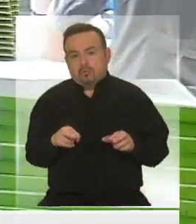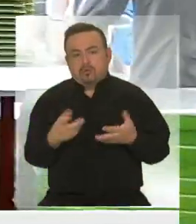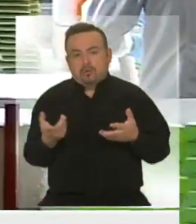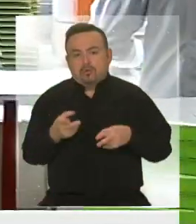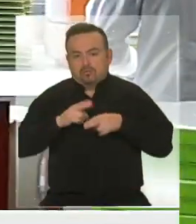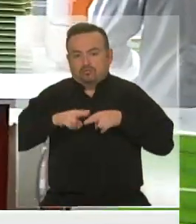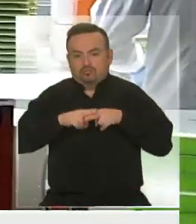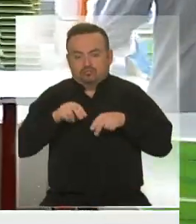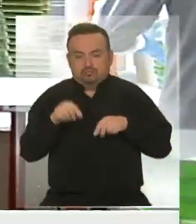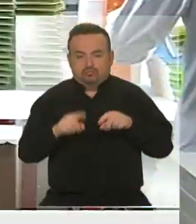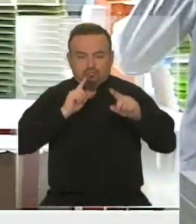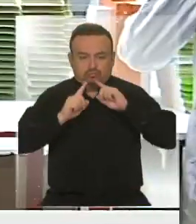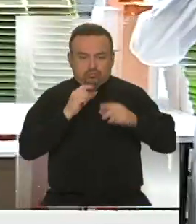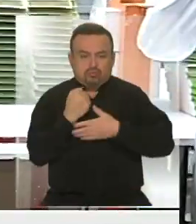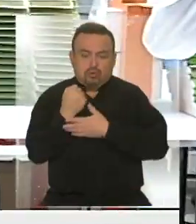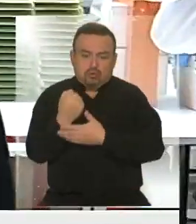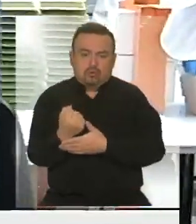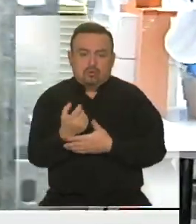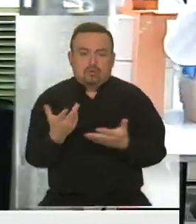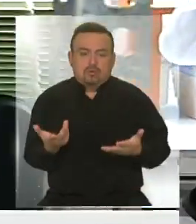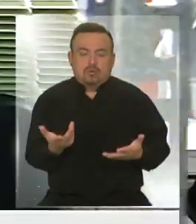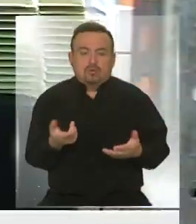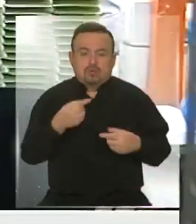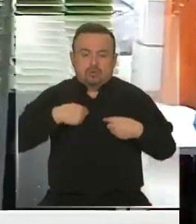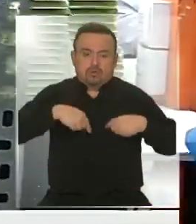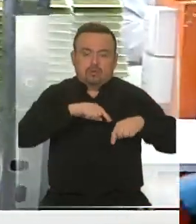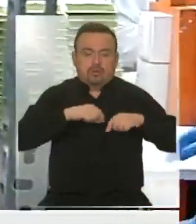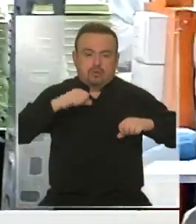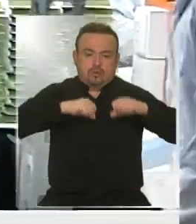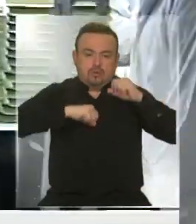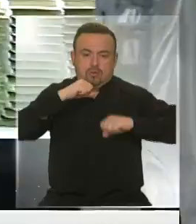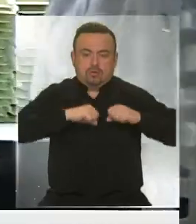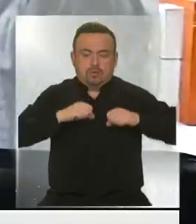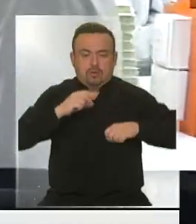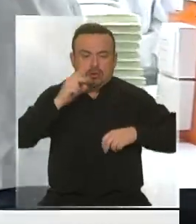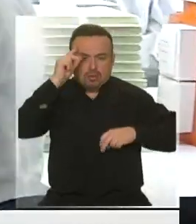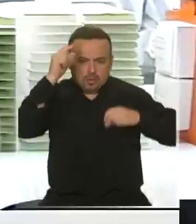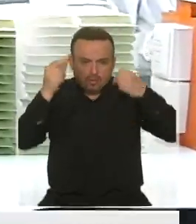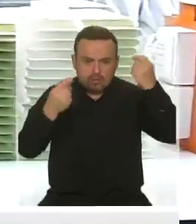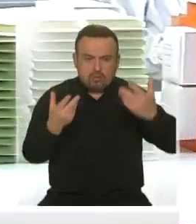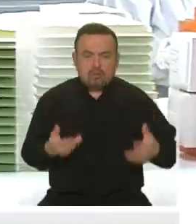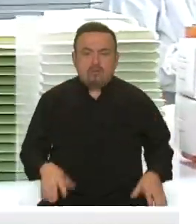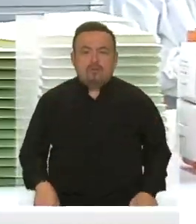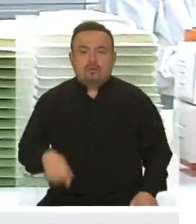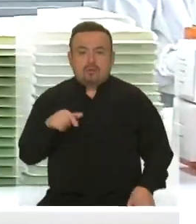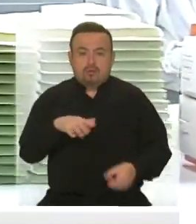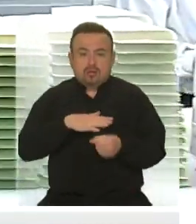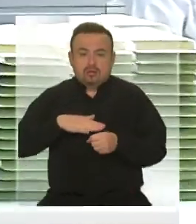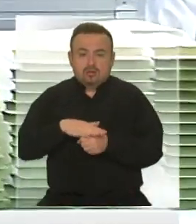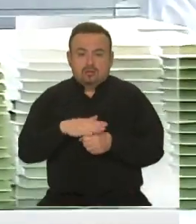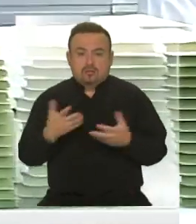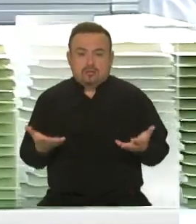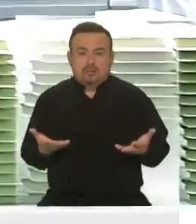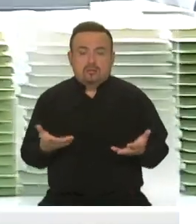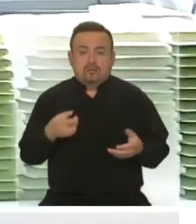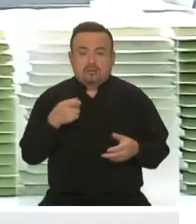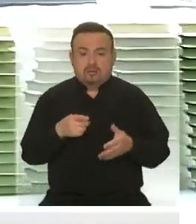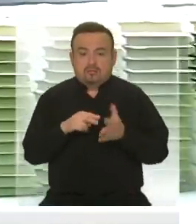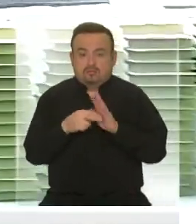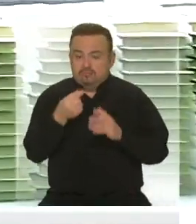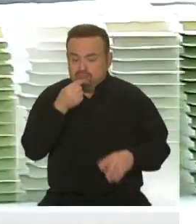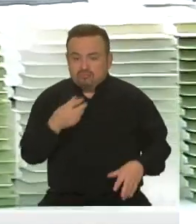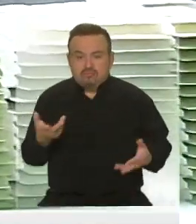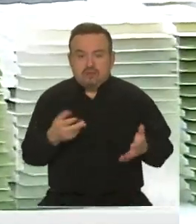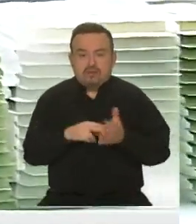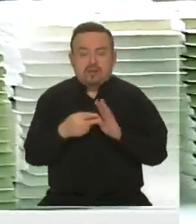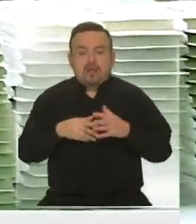para colaborar y también nosotros como empresa de reinventarnos ante la situación que se veía venir.